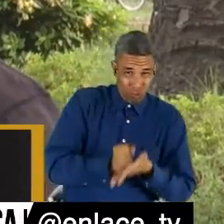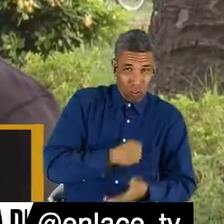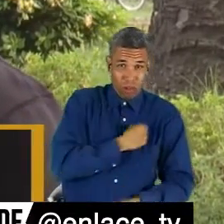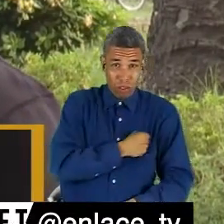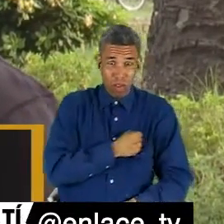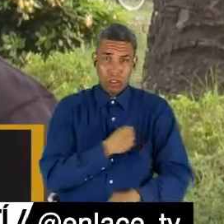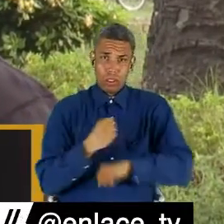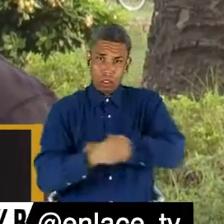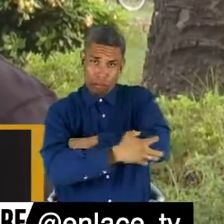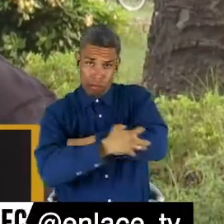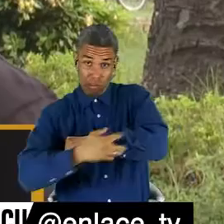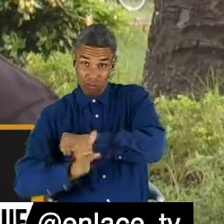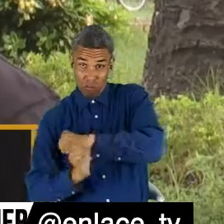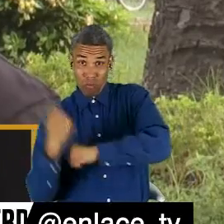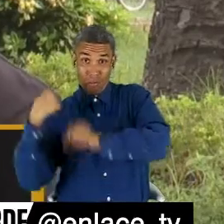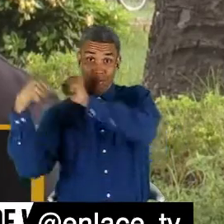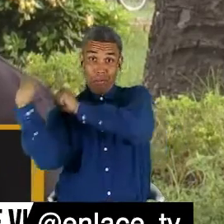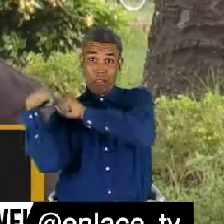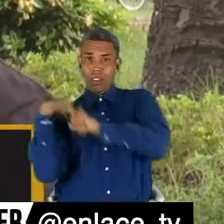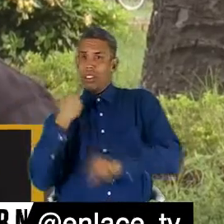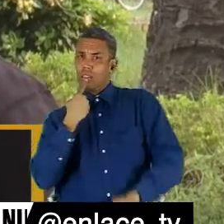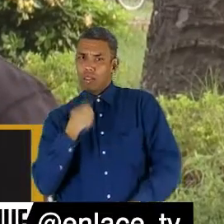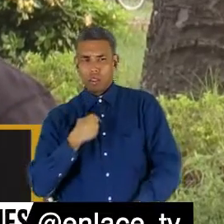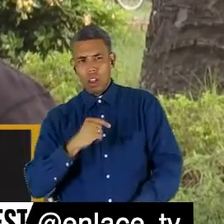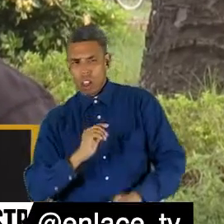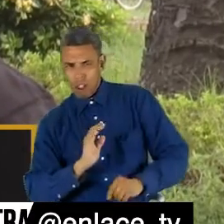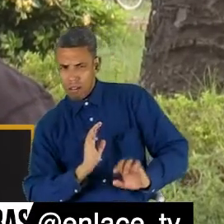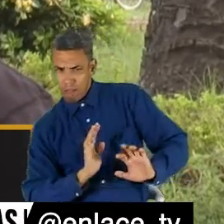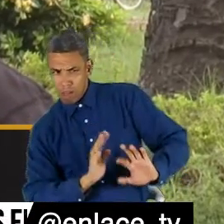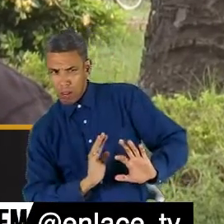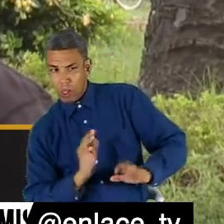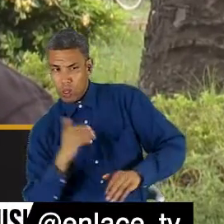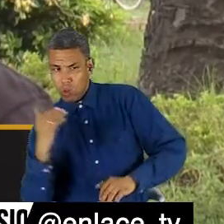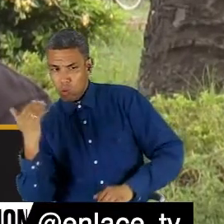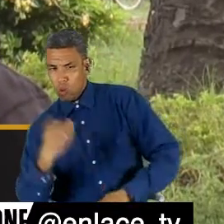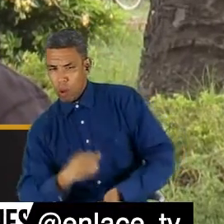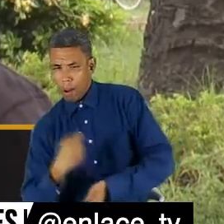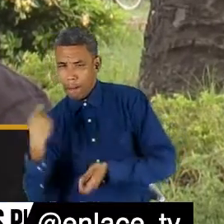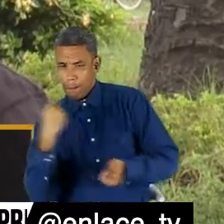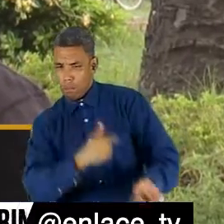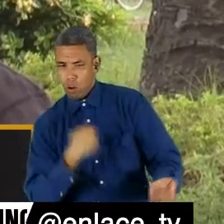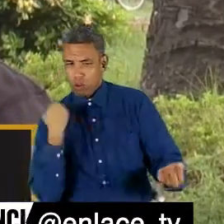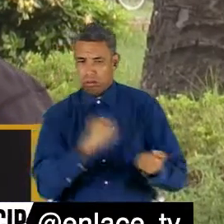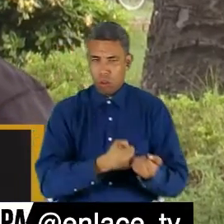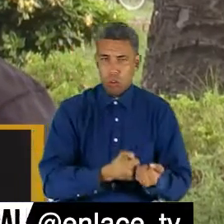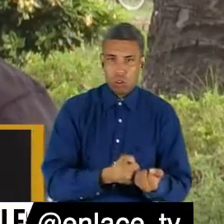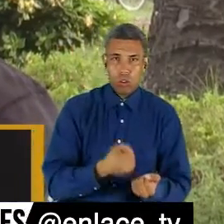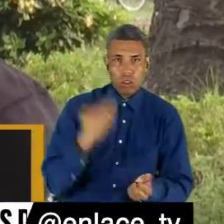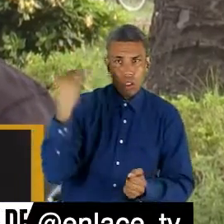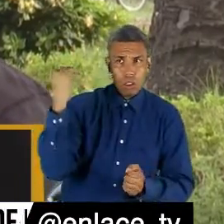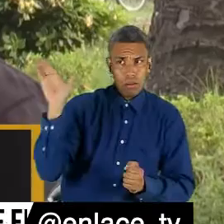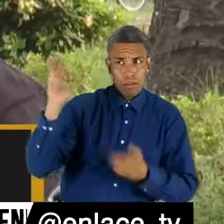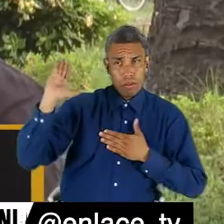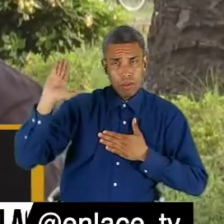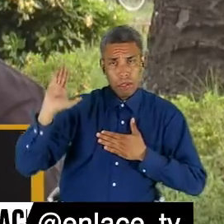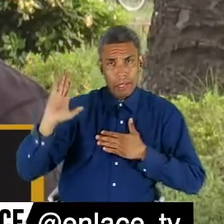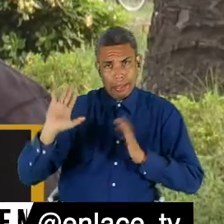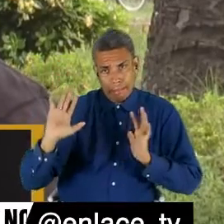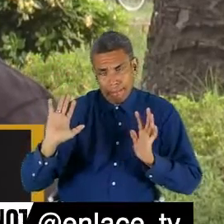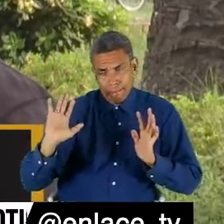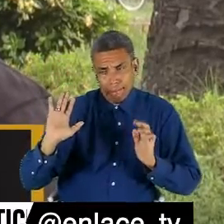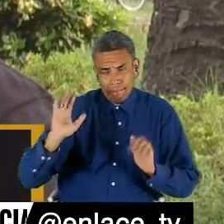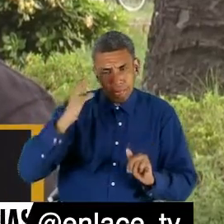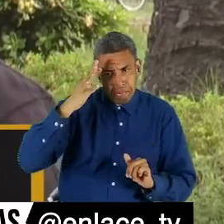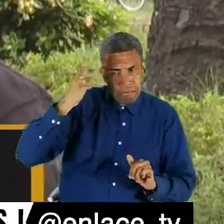doctor Cristian Juliao de Inderva, el director de Inderva, porque ya se conformó la comisión de motovelocidad. Entonces yo tengo la fe que él